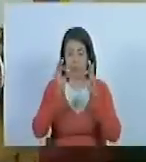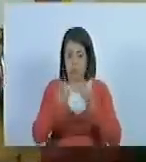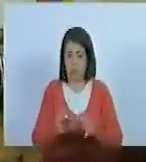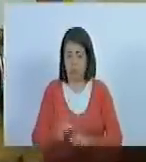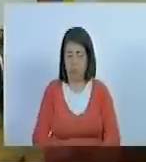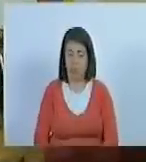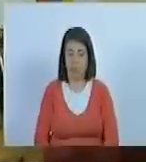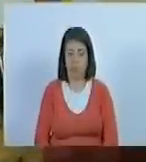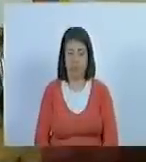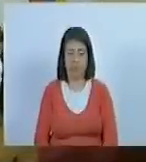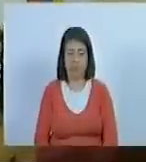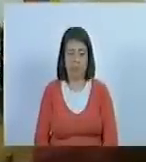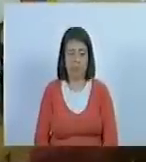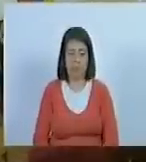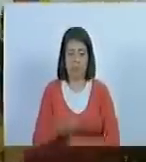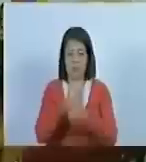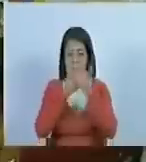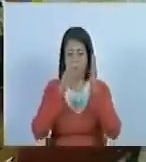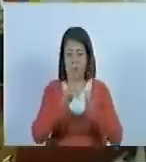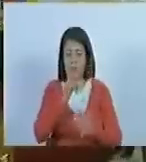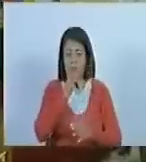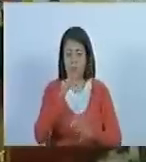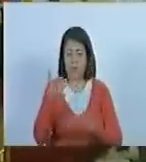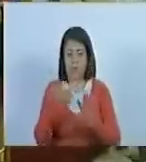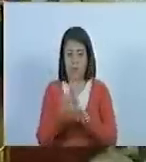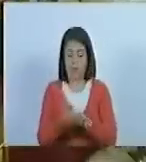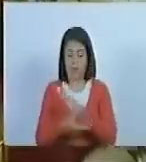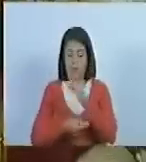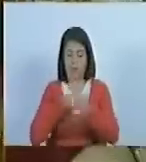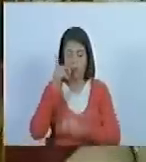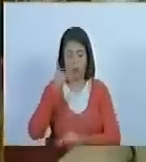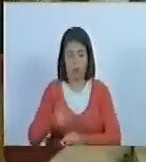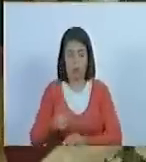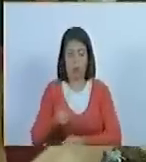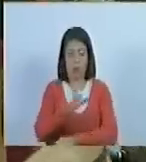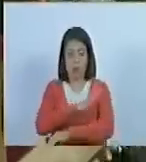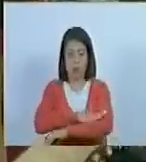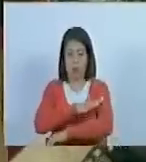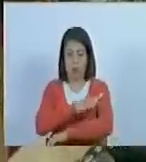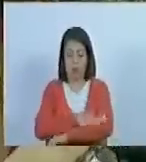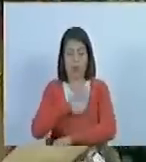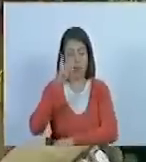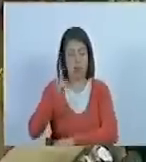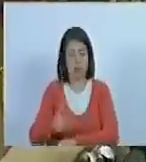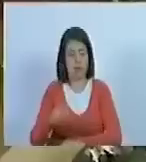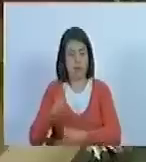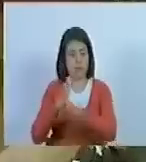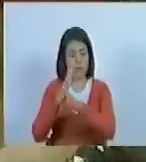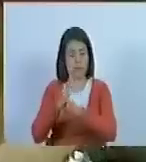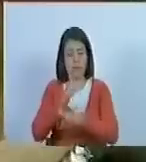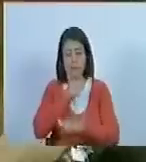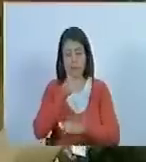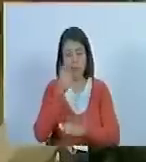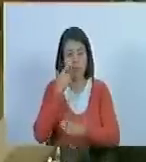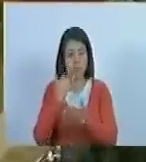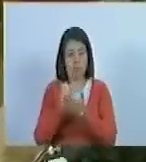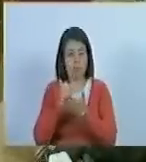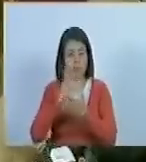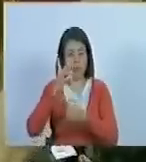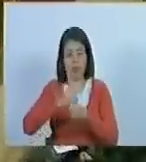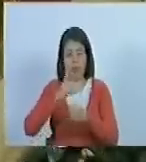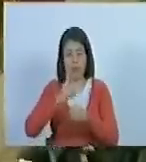contrastada. La libertad de expresión conlleva el deber de ser ético, el deber de contrastar las fuentes, verificar